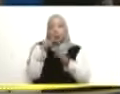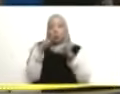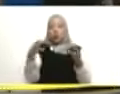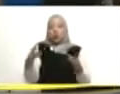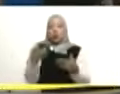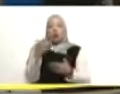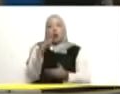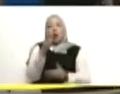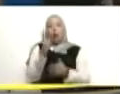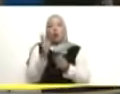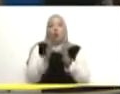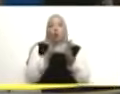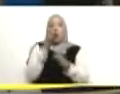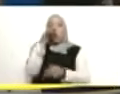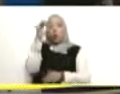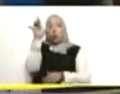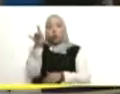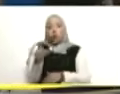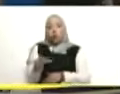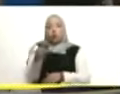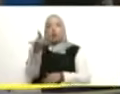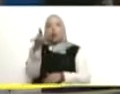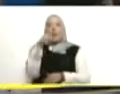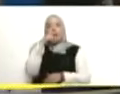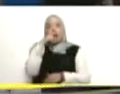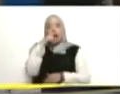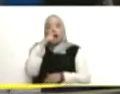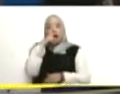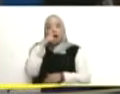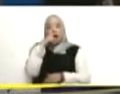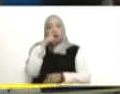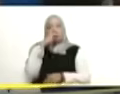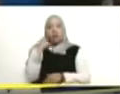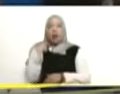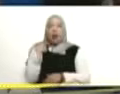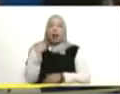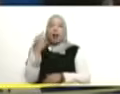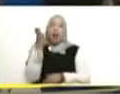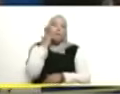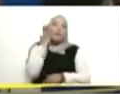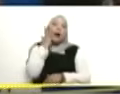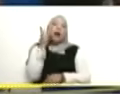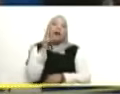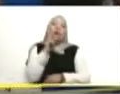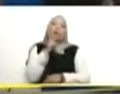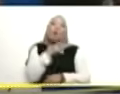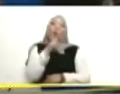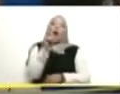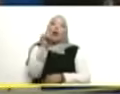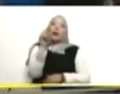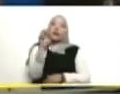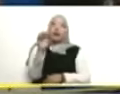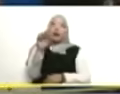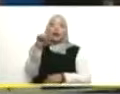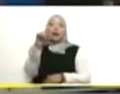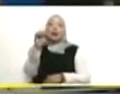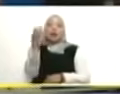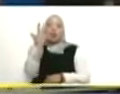Teresa de Jesús Moros Acevedo de Maduro, le decían Tere, que me bendice y me protege todos los días.